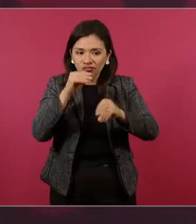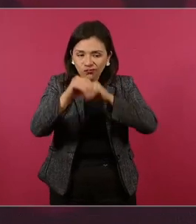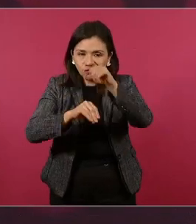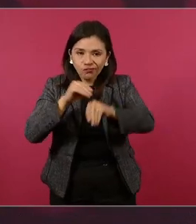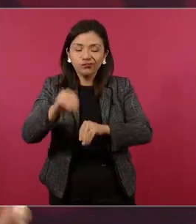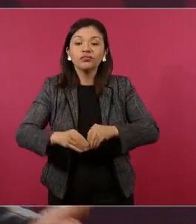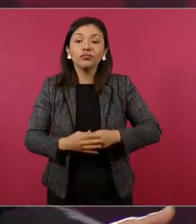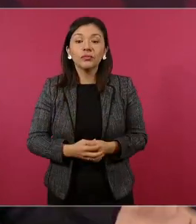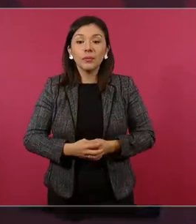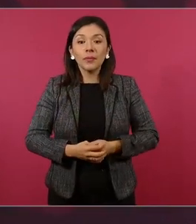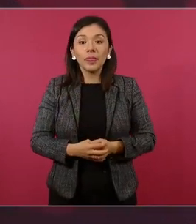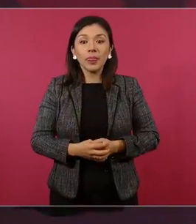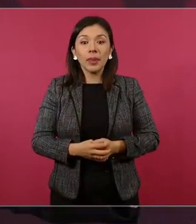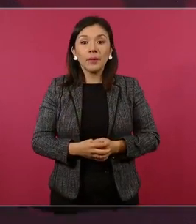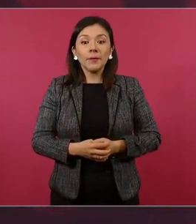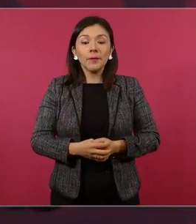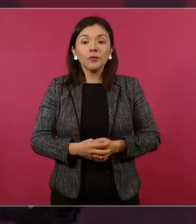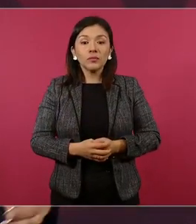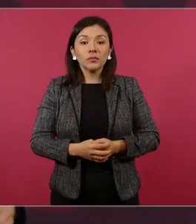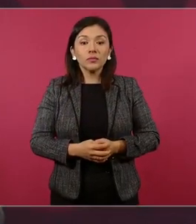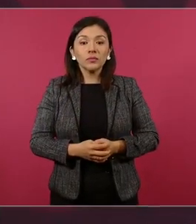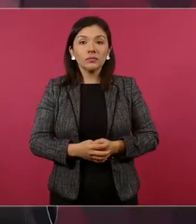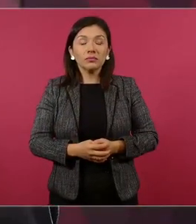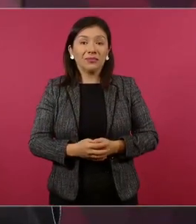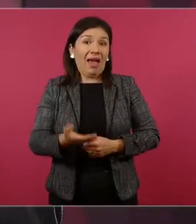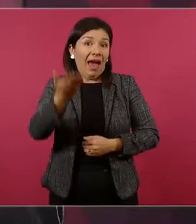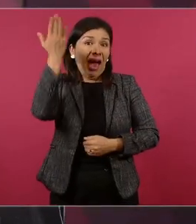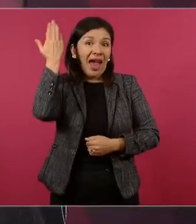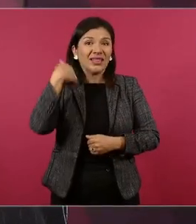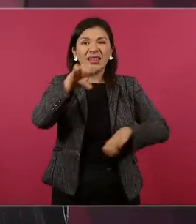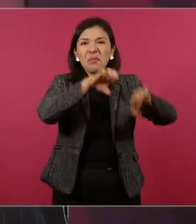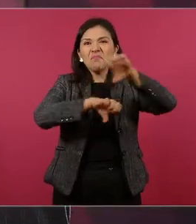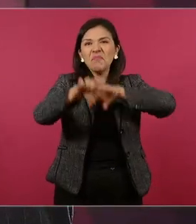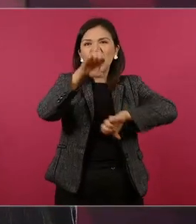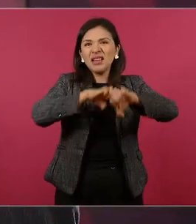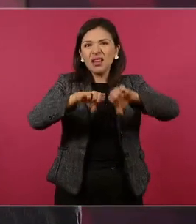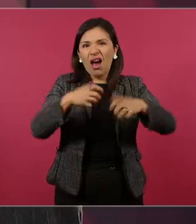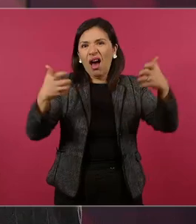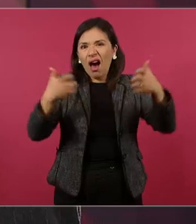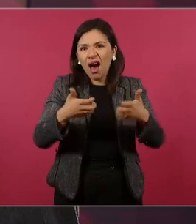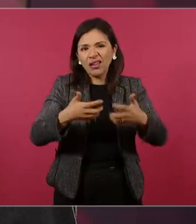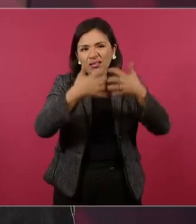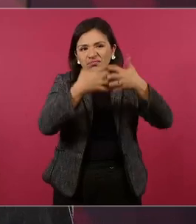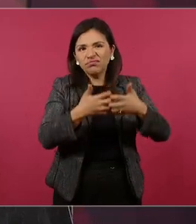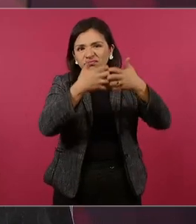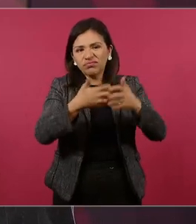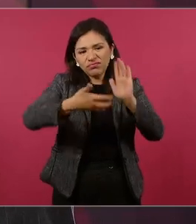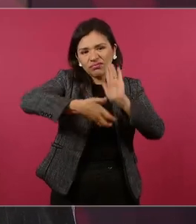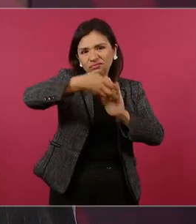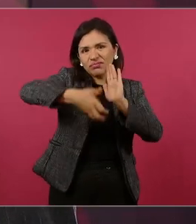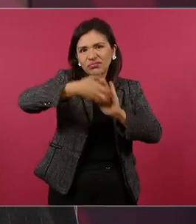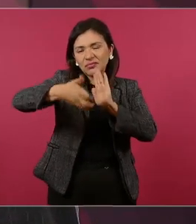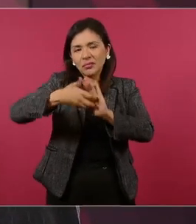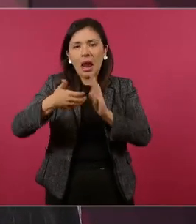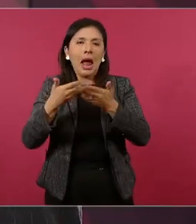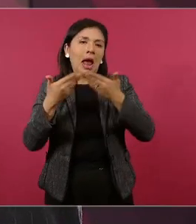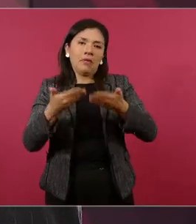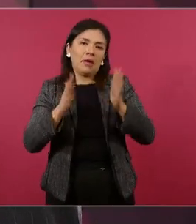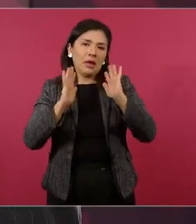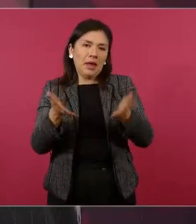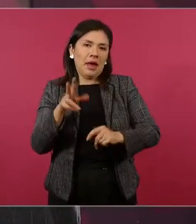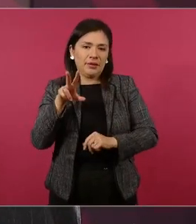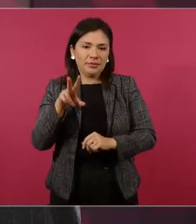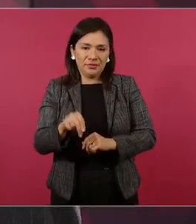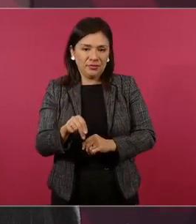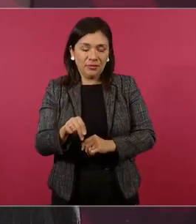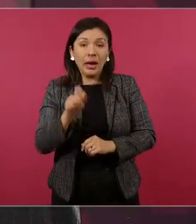constructivo ya no son empresas constructoras contratistas sino